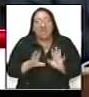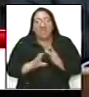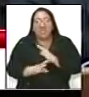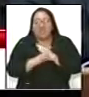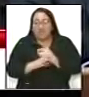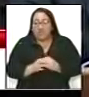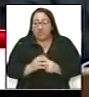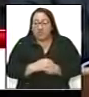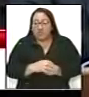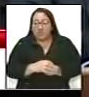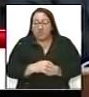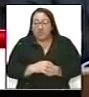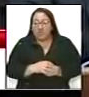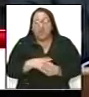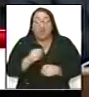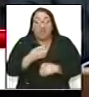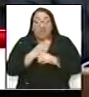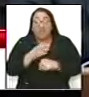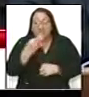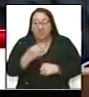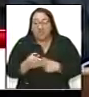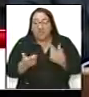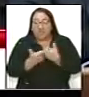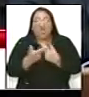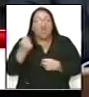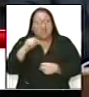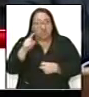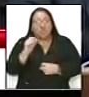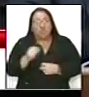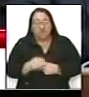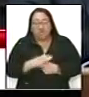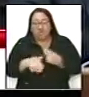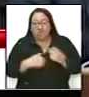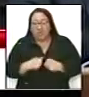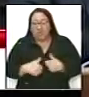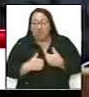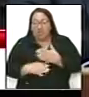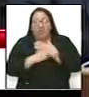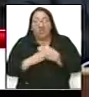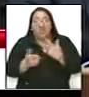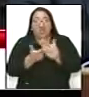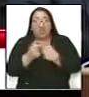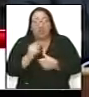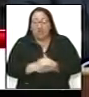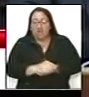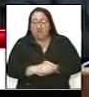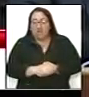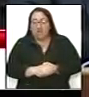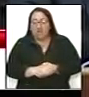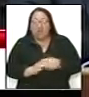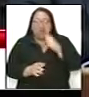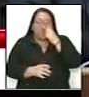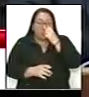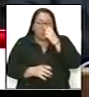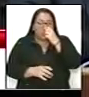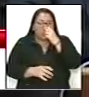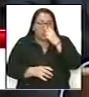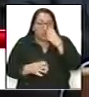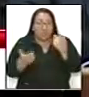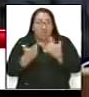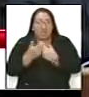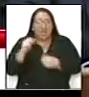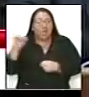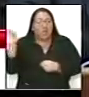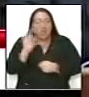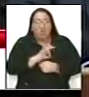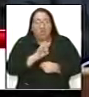defenderse, aunque usted sí defiende siempre terroristas, señor. Toda la vida usted ha defendido terroristas. Y con el terrorismo, señora presidenta,